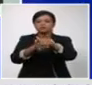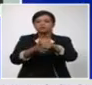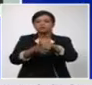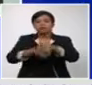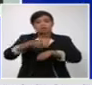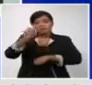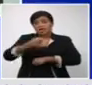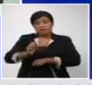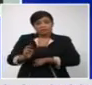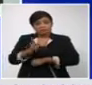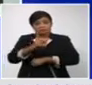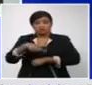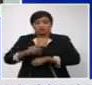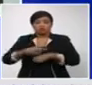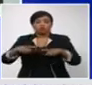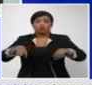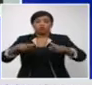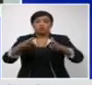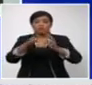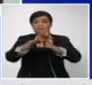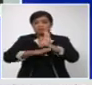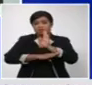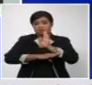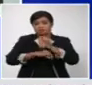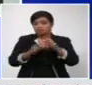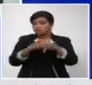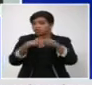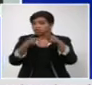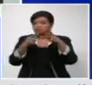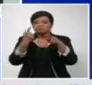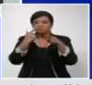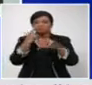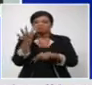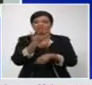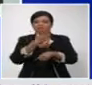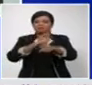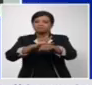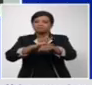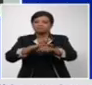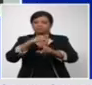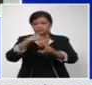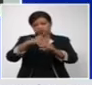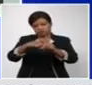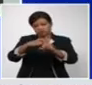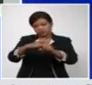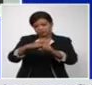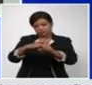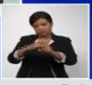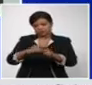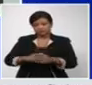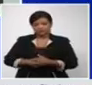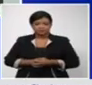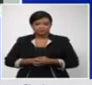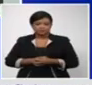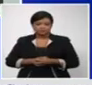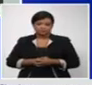y segundo identificar todos los posibles personas contagiadas que tenemos en nuestro territorio.